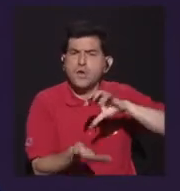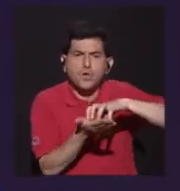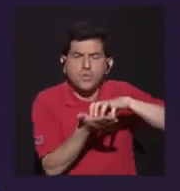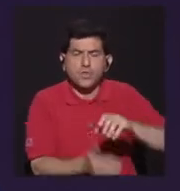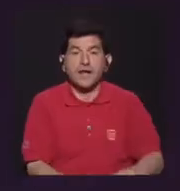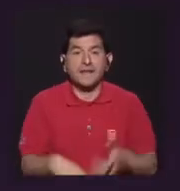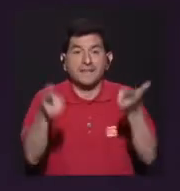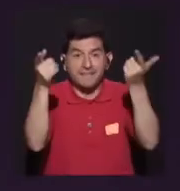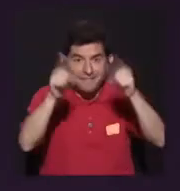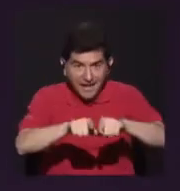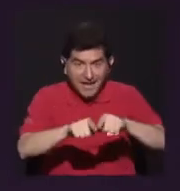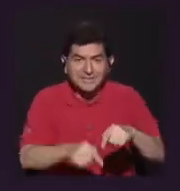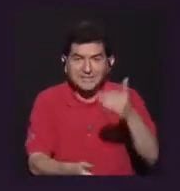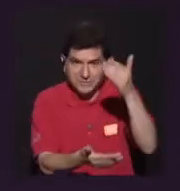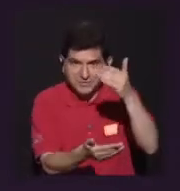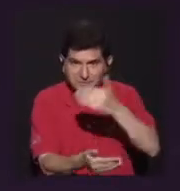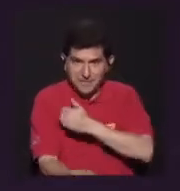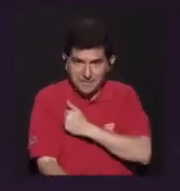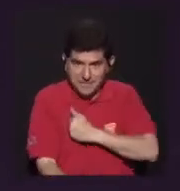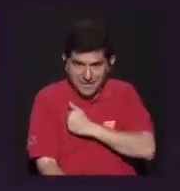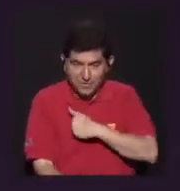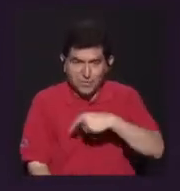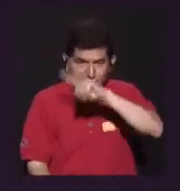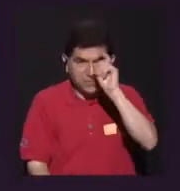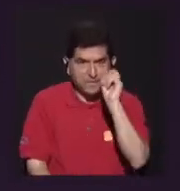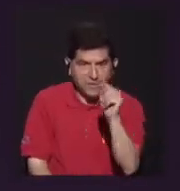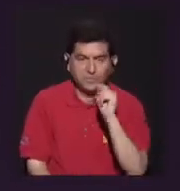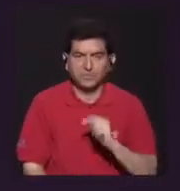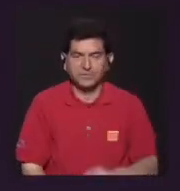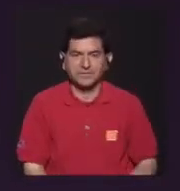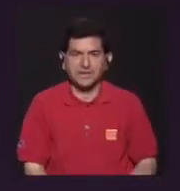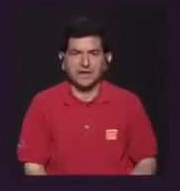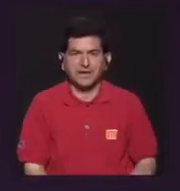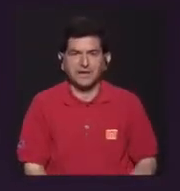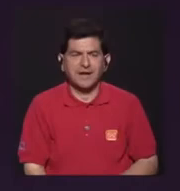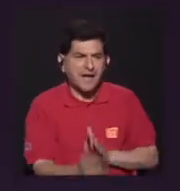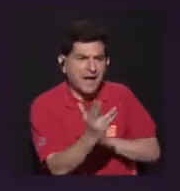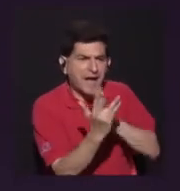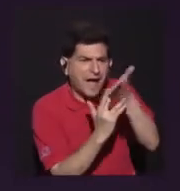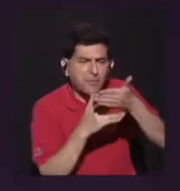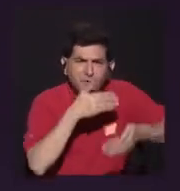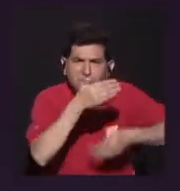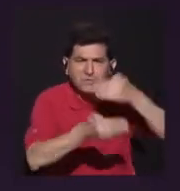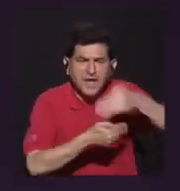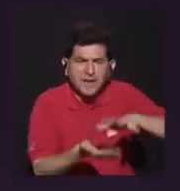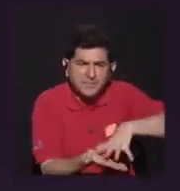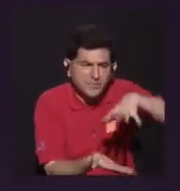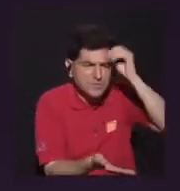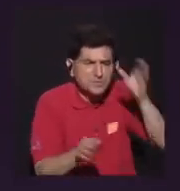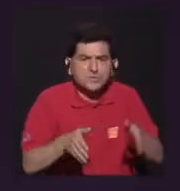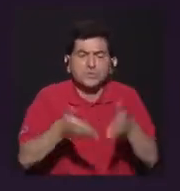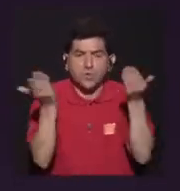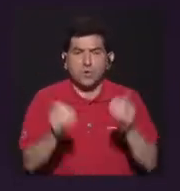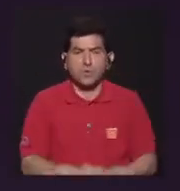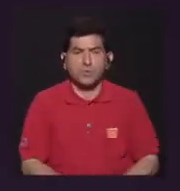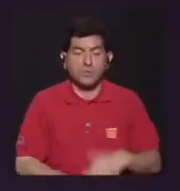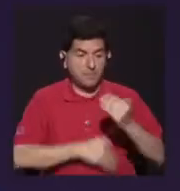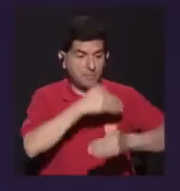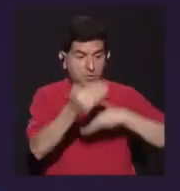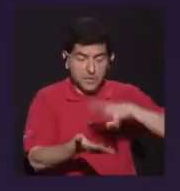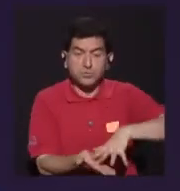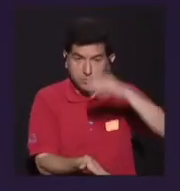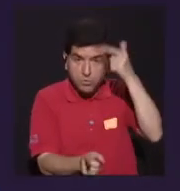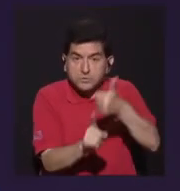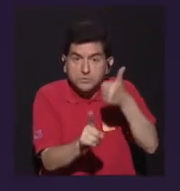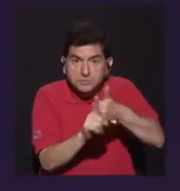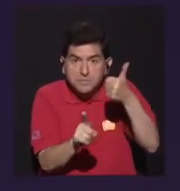hecho, disculpa que te interrumpa, te iba a consultar cómo están abordando esos procesos de aprendizaje, porque son meramente procesos de